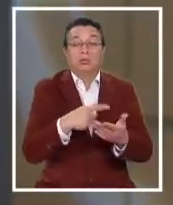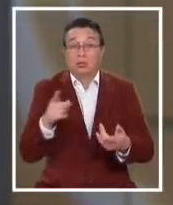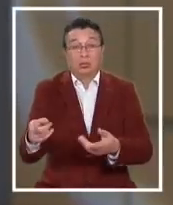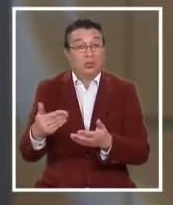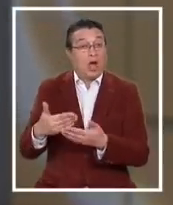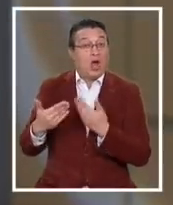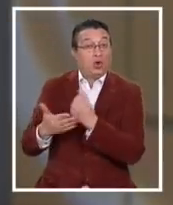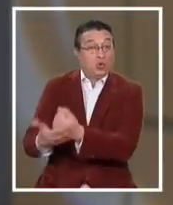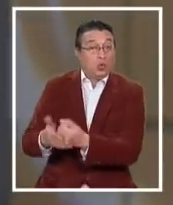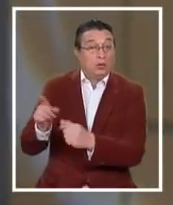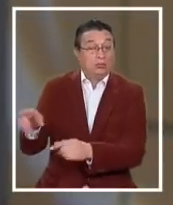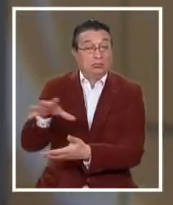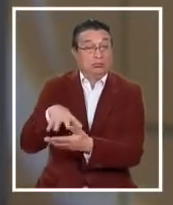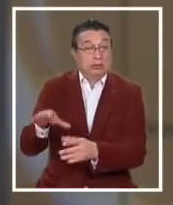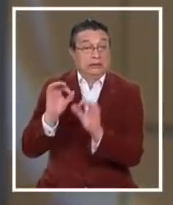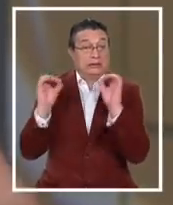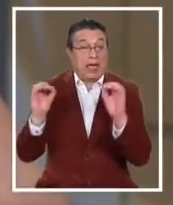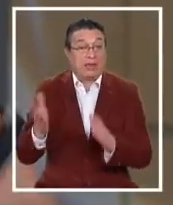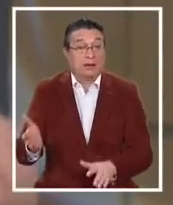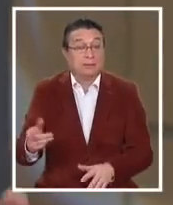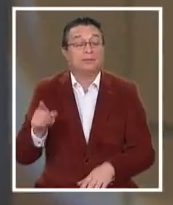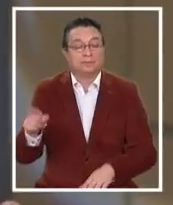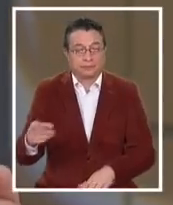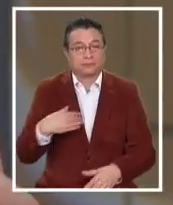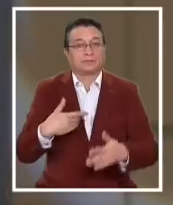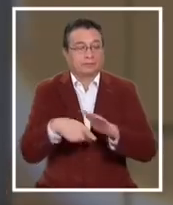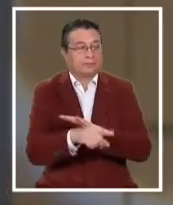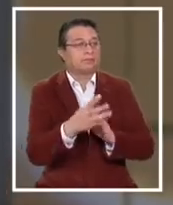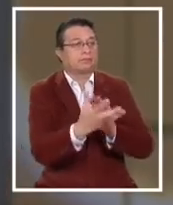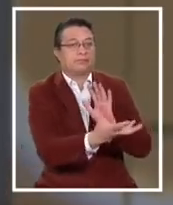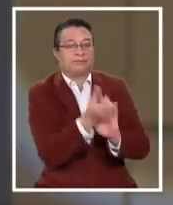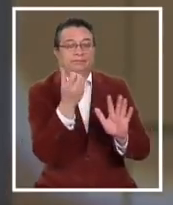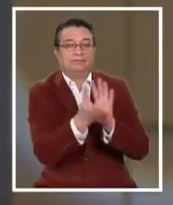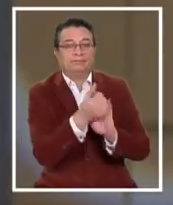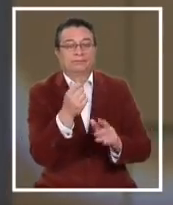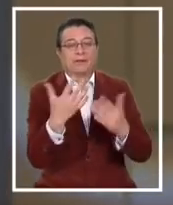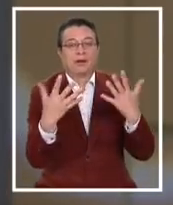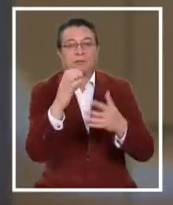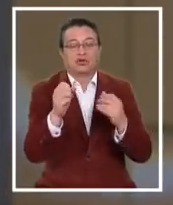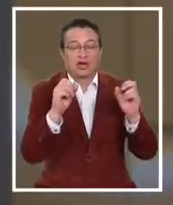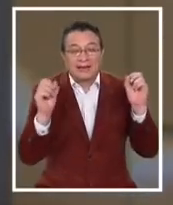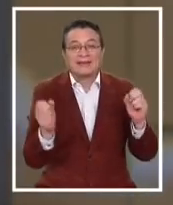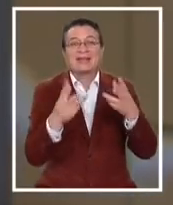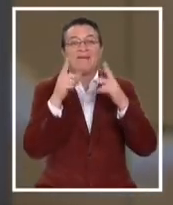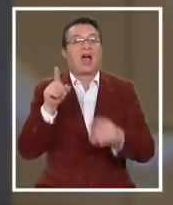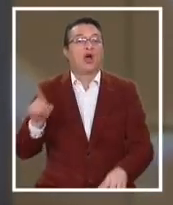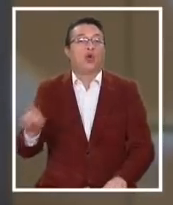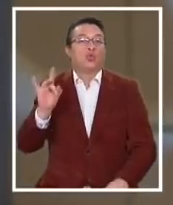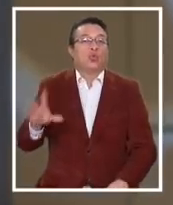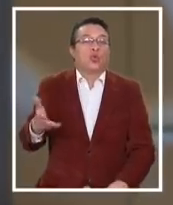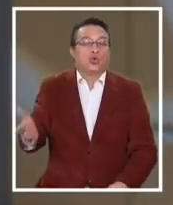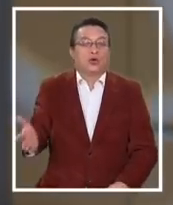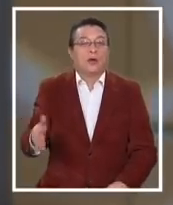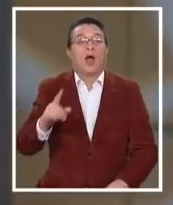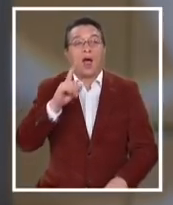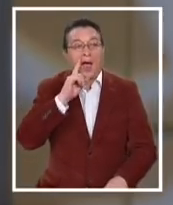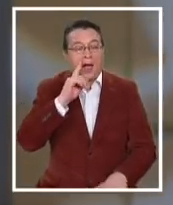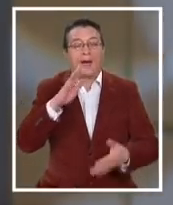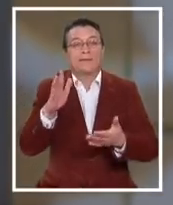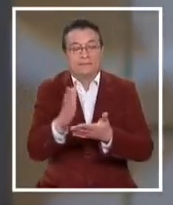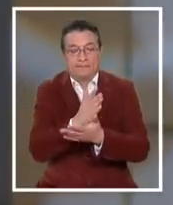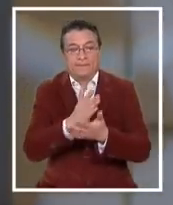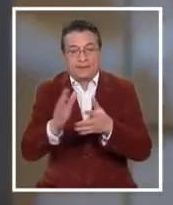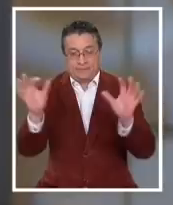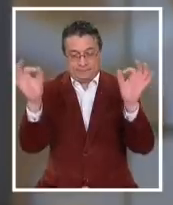ayudas. Esa gente ha tenido acceso a los retiros como una salvavidas en este momento. Seguramente habría que hacer la disección